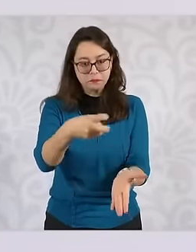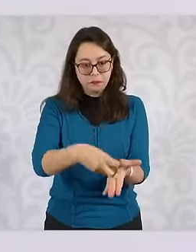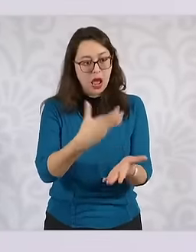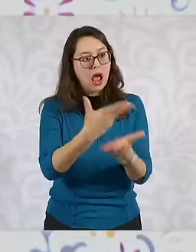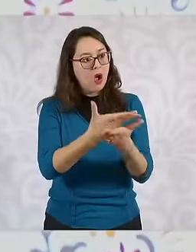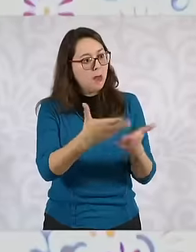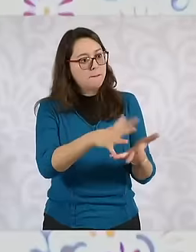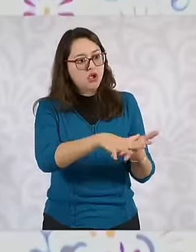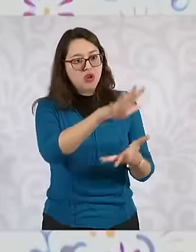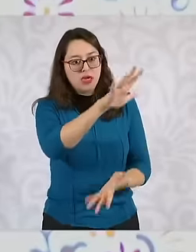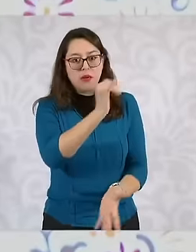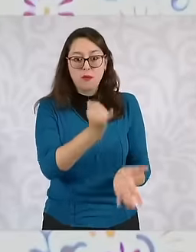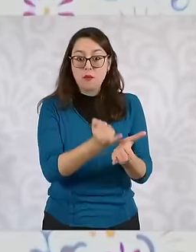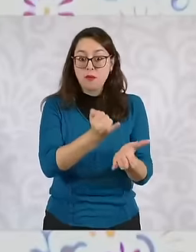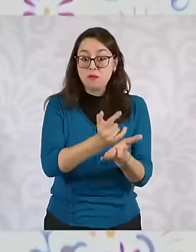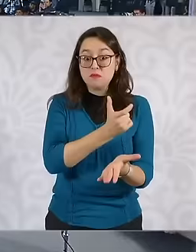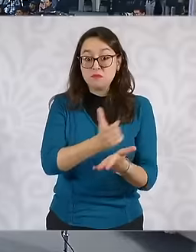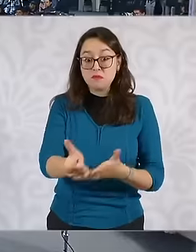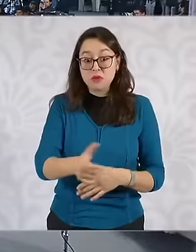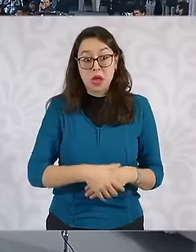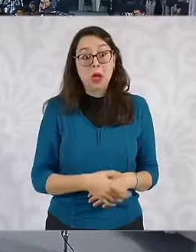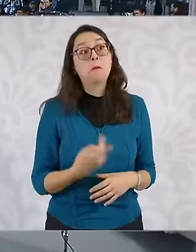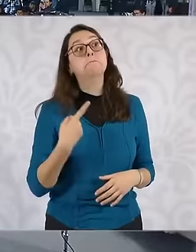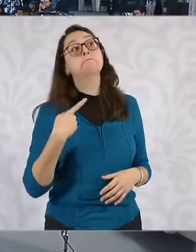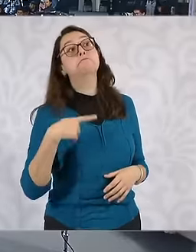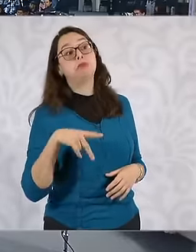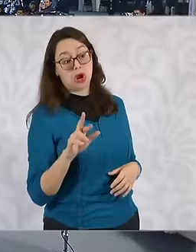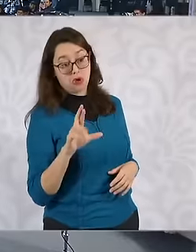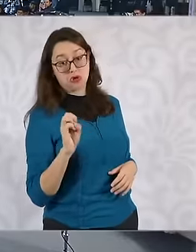sus impuestos. Pero dejó ir a Romero de Champs,